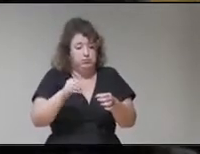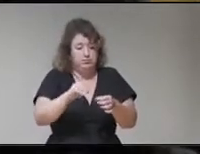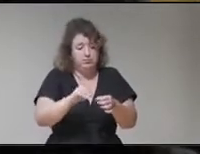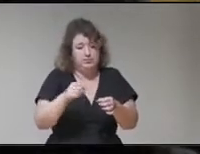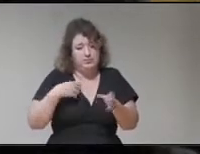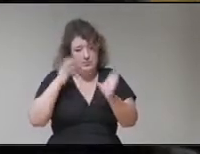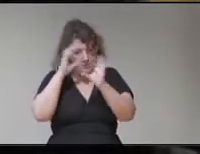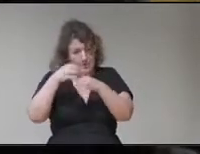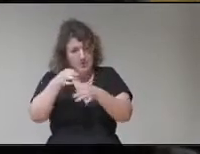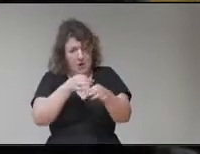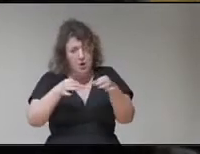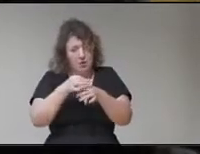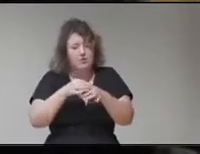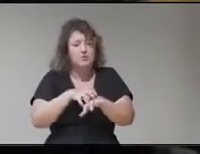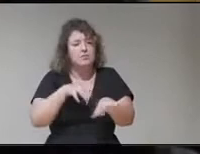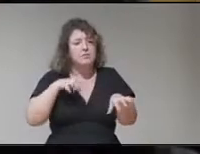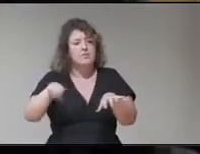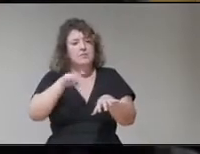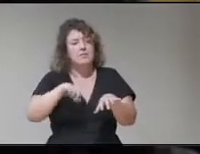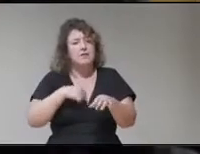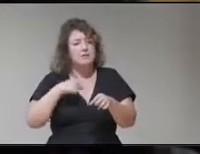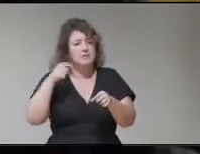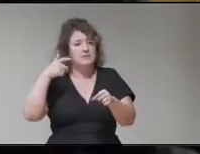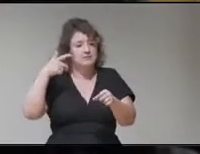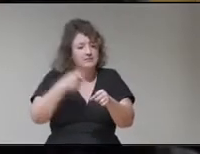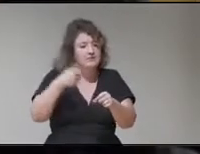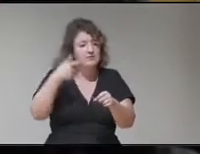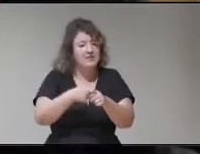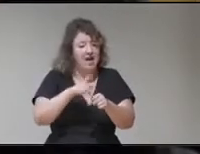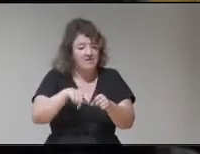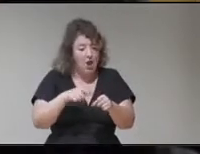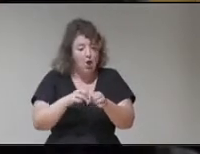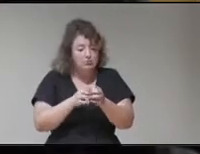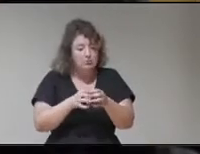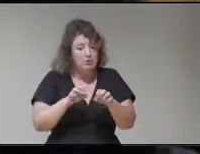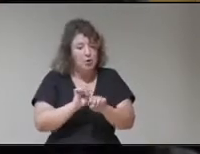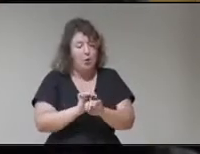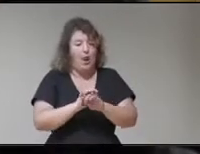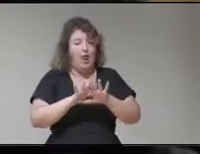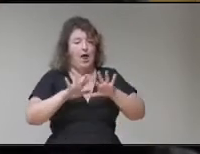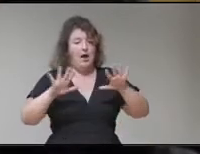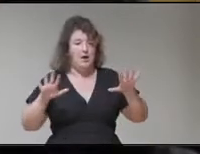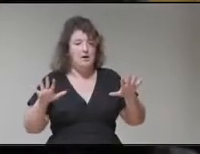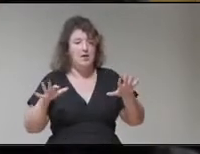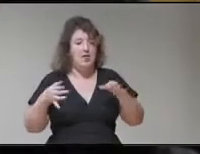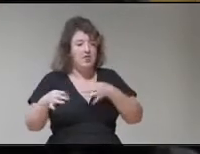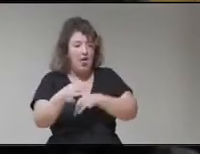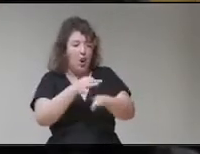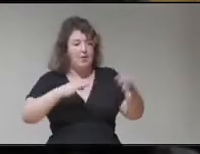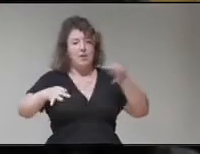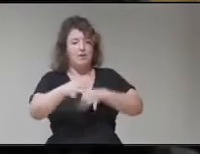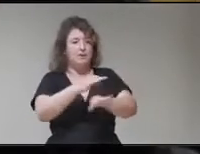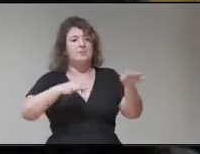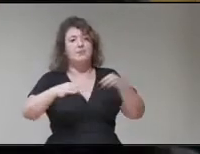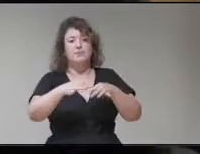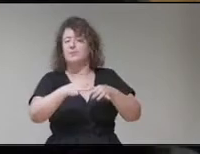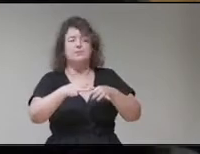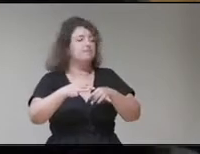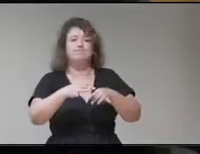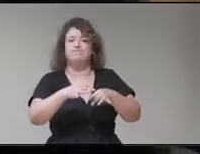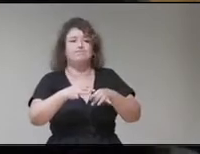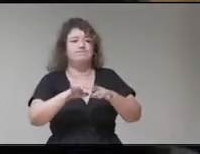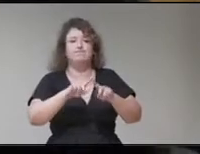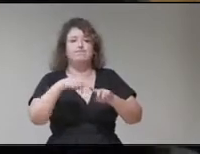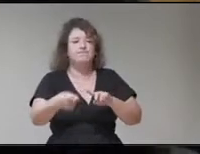microbiólogos, cuando añadíamos mitomicina C a los cultivos, el cultivo se aclaraba, las células se morían, pero no daban lugar